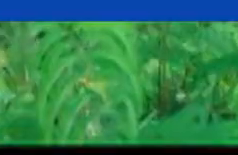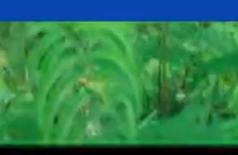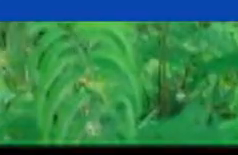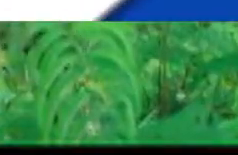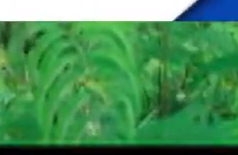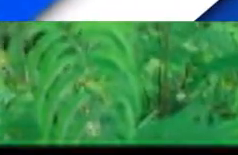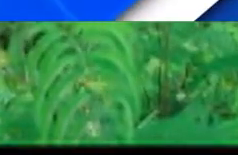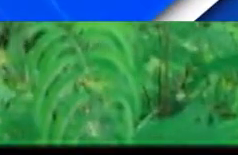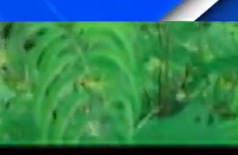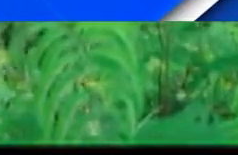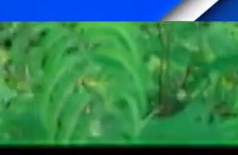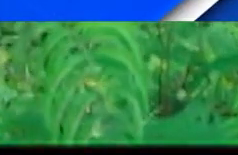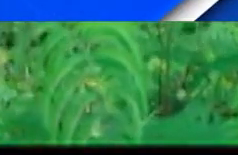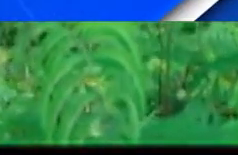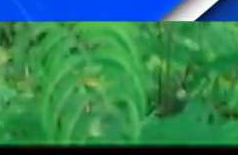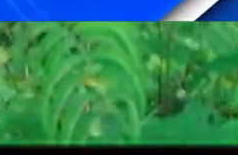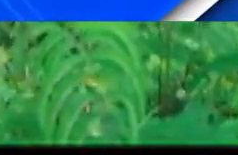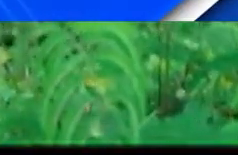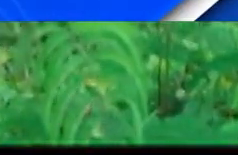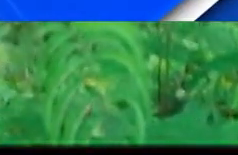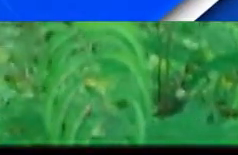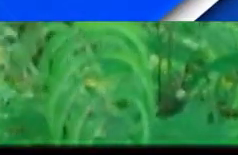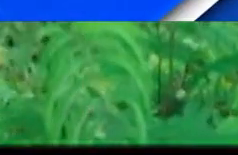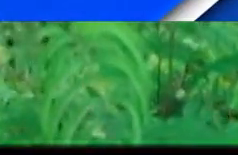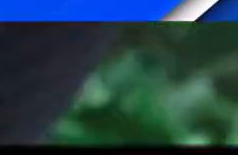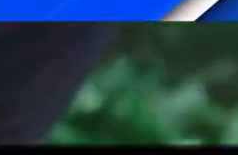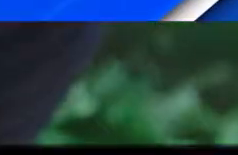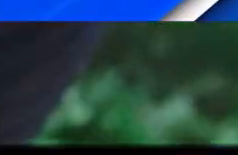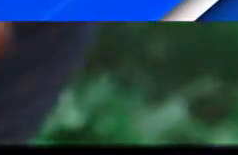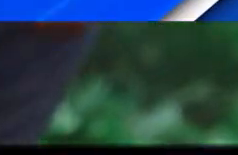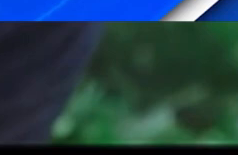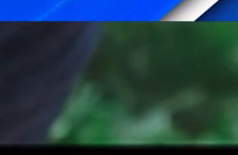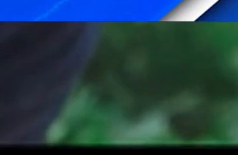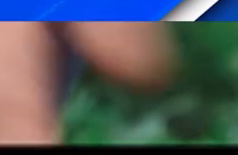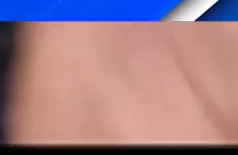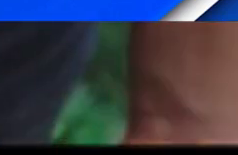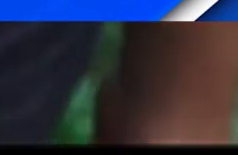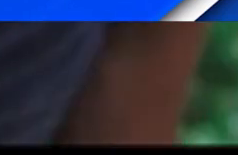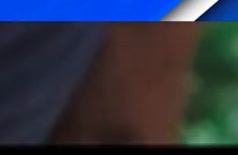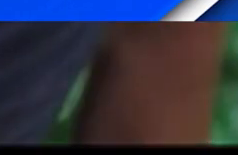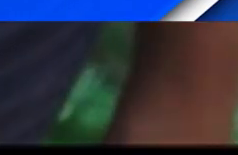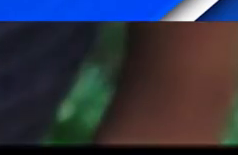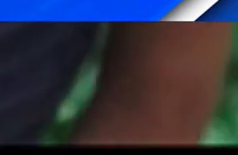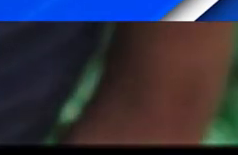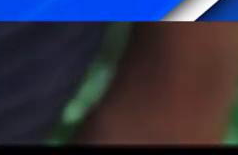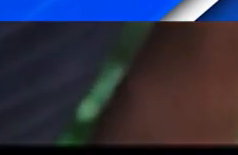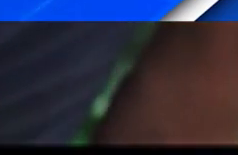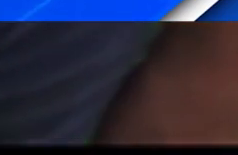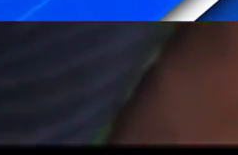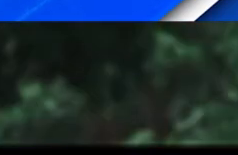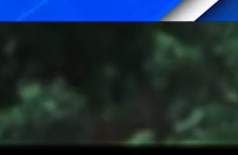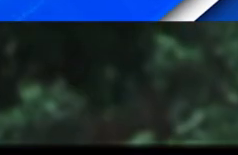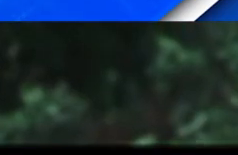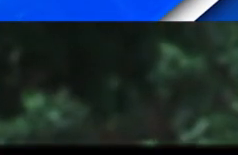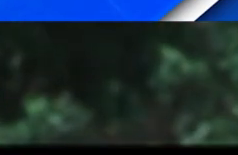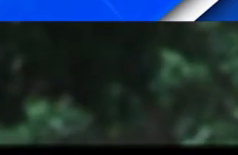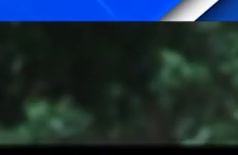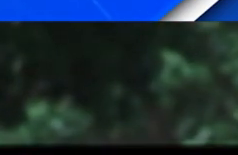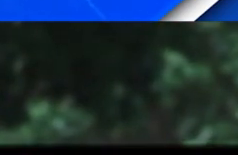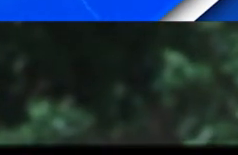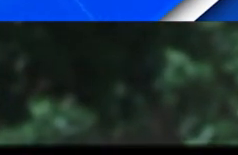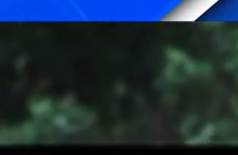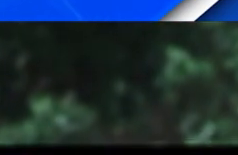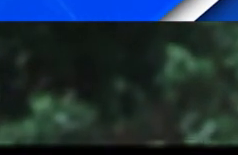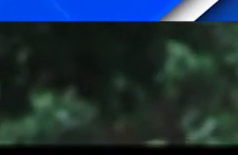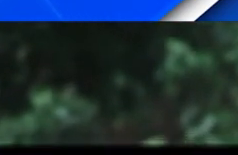Más de 145.000 familias productoras agrícolas en promedio anual se les ha dado acompañamiento técnico